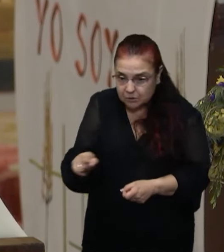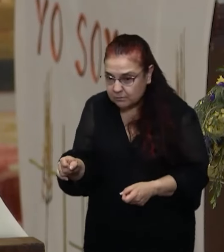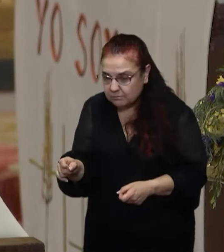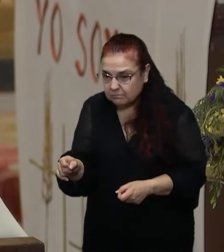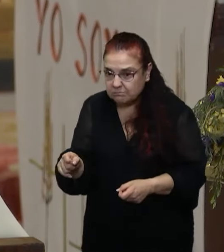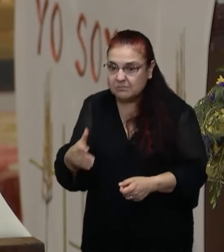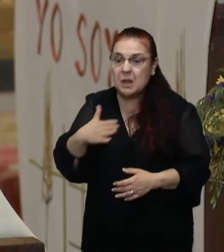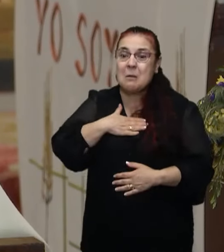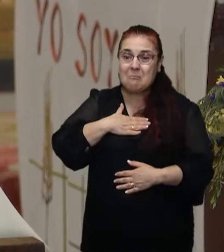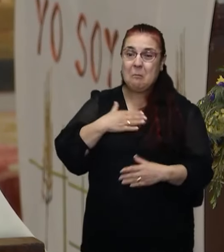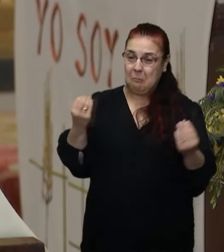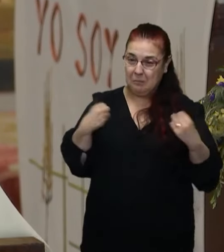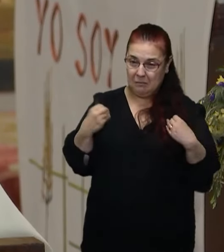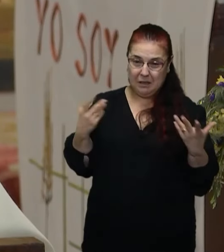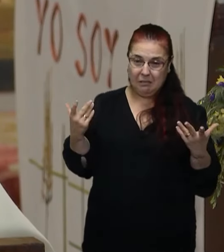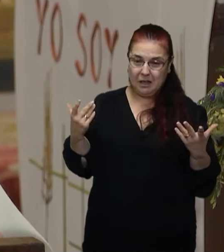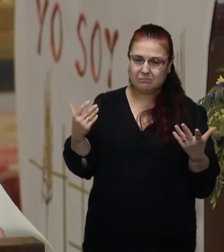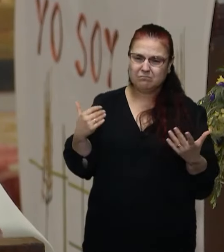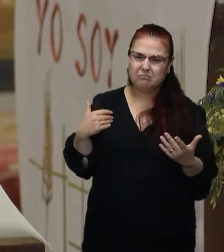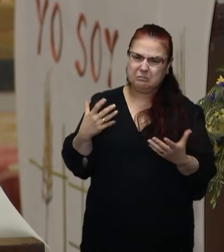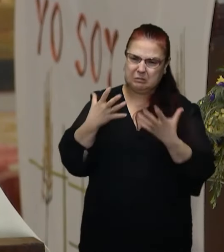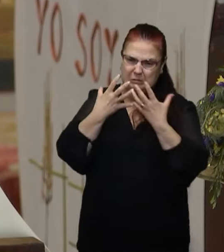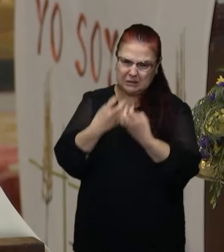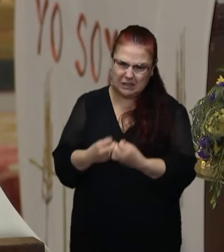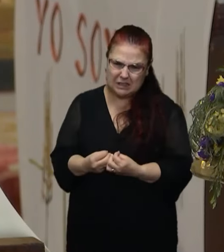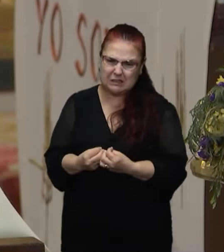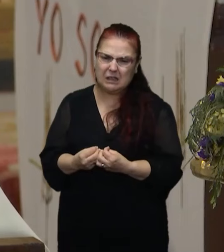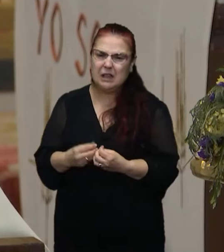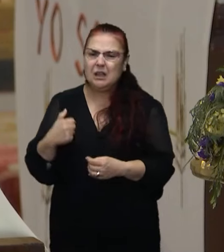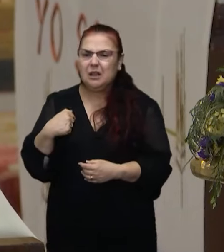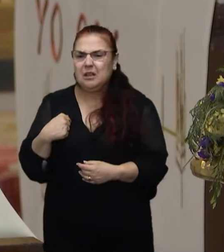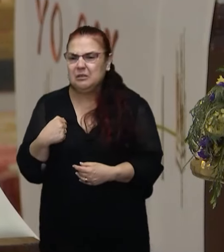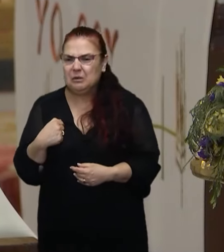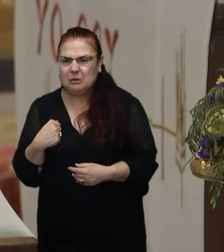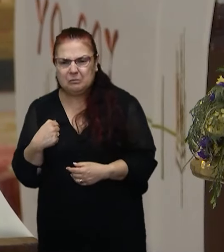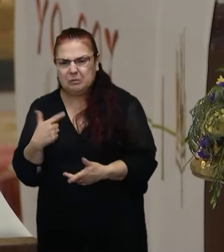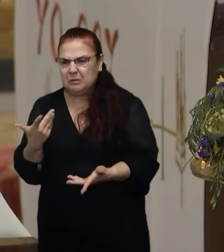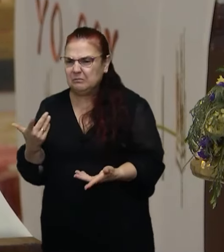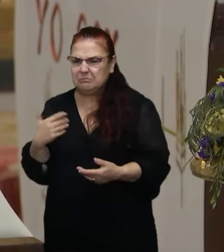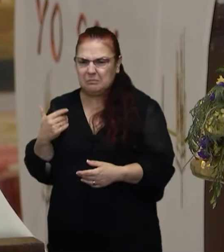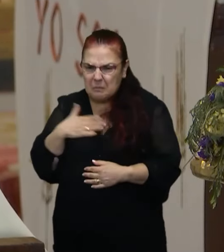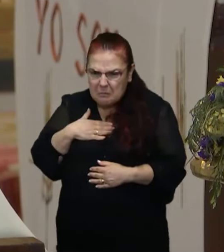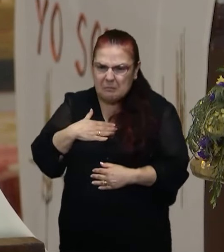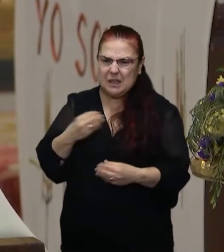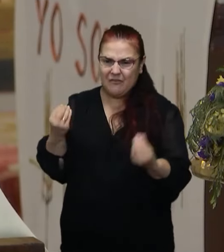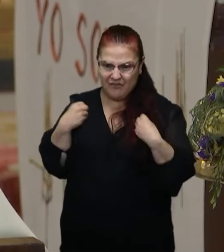Mi vida es hasta desdichada, estoy lleno de miserias, mi vida es fea.